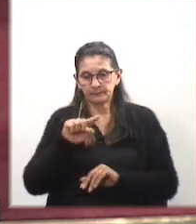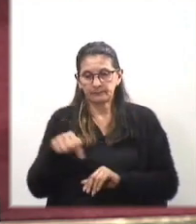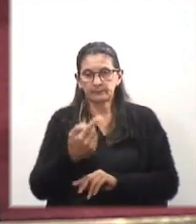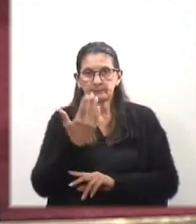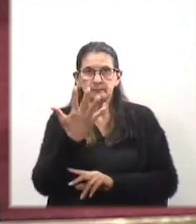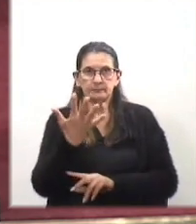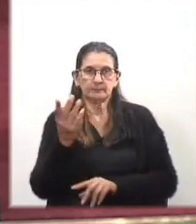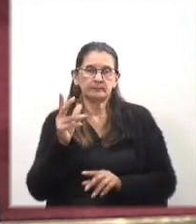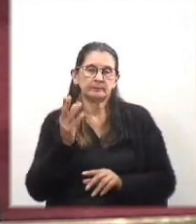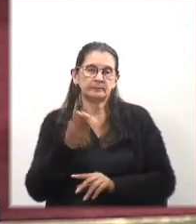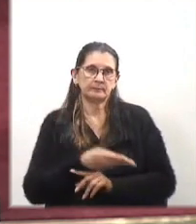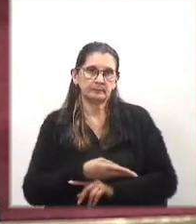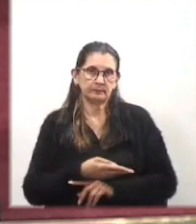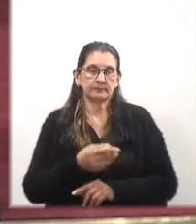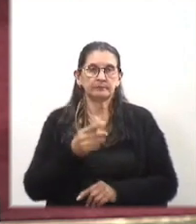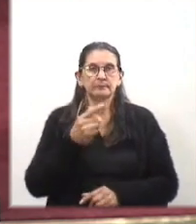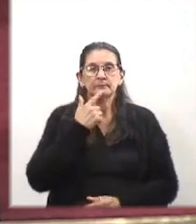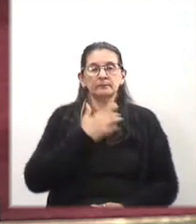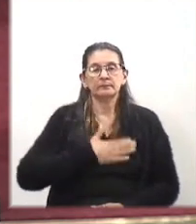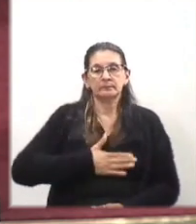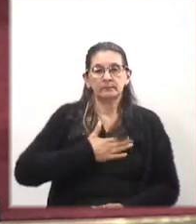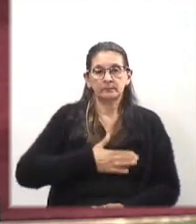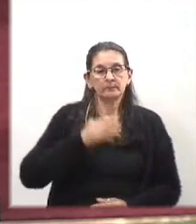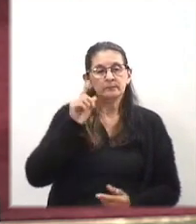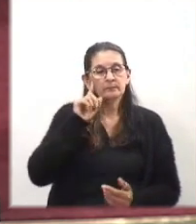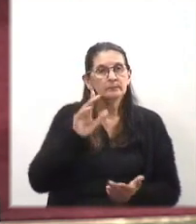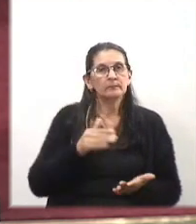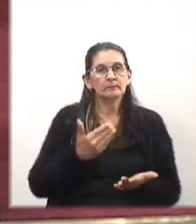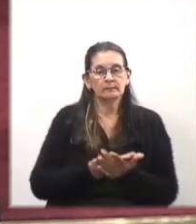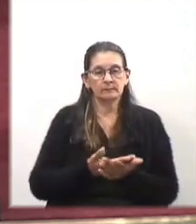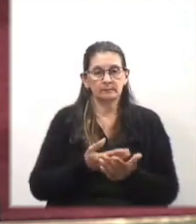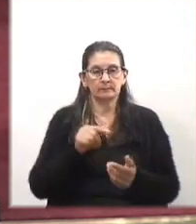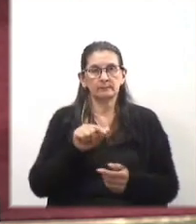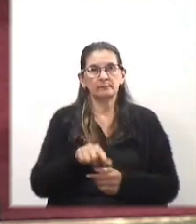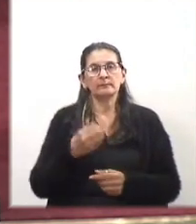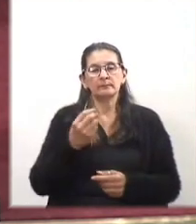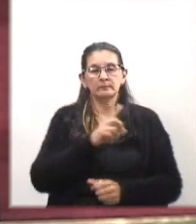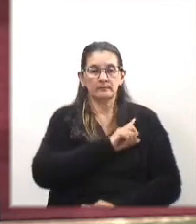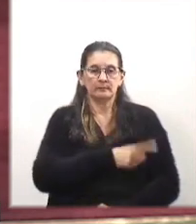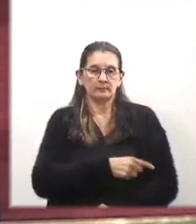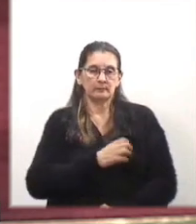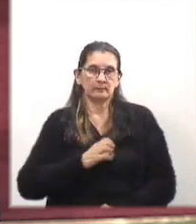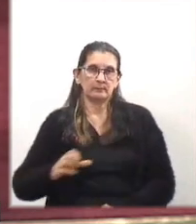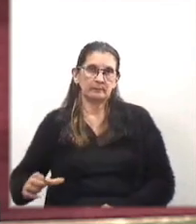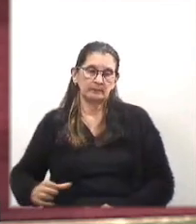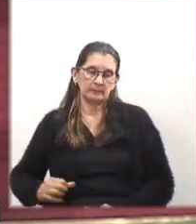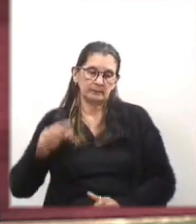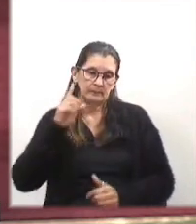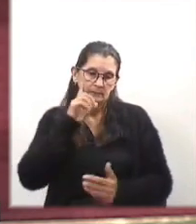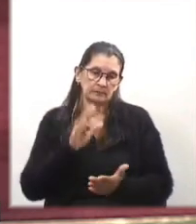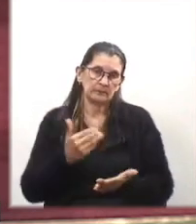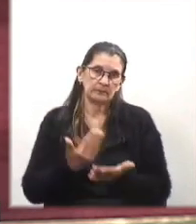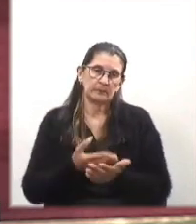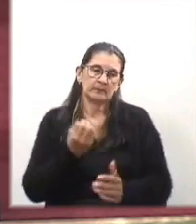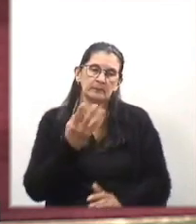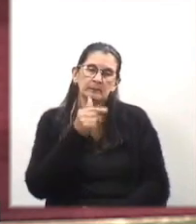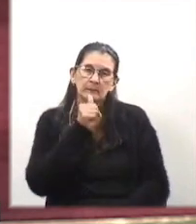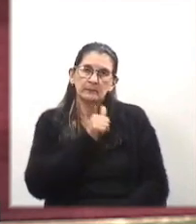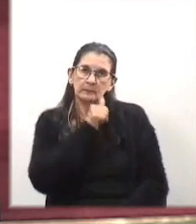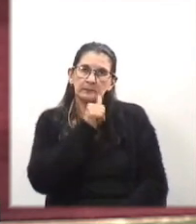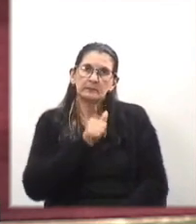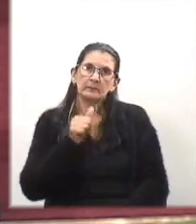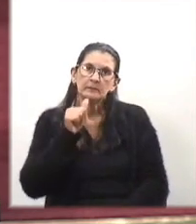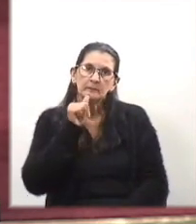al 18%. De acuerdo a los planteos efectuados por Cabildo Abierto, el Poder Ejecutivo propuso como solución